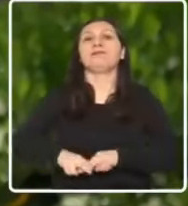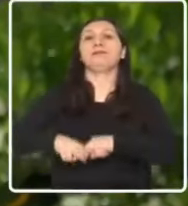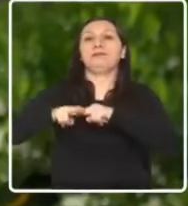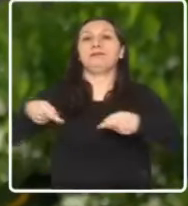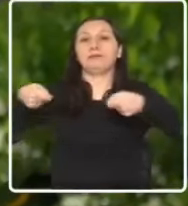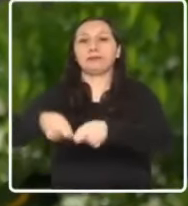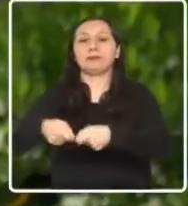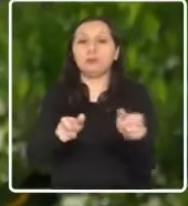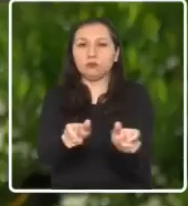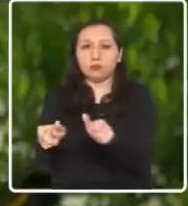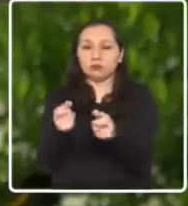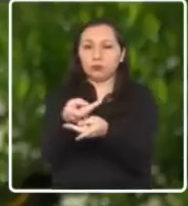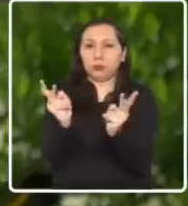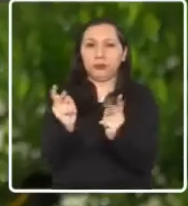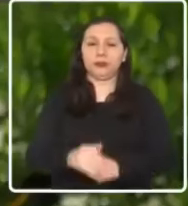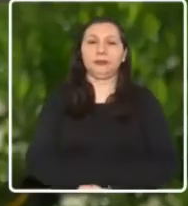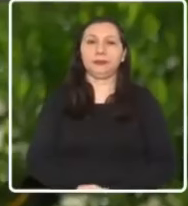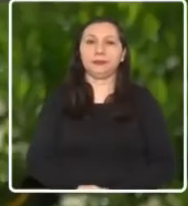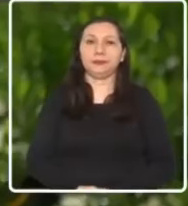en seguridad pública.